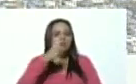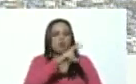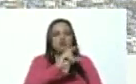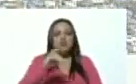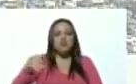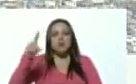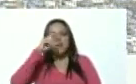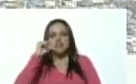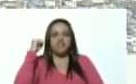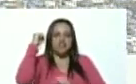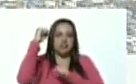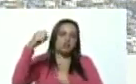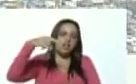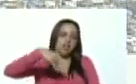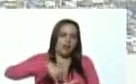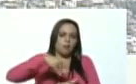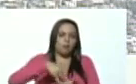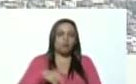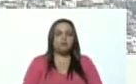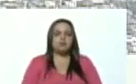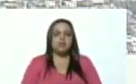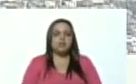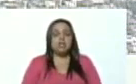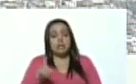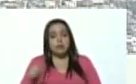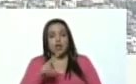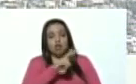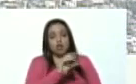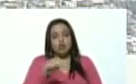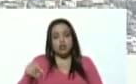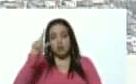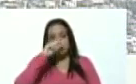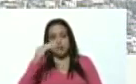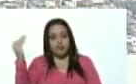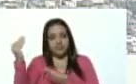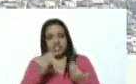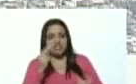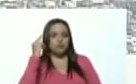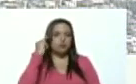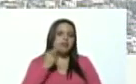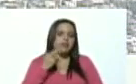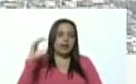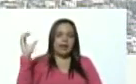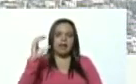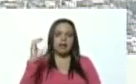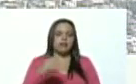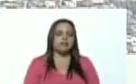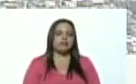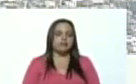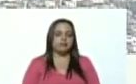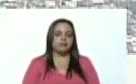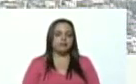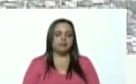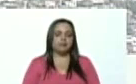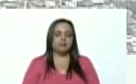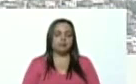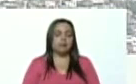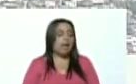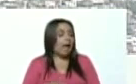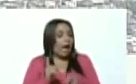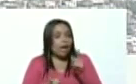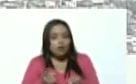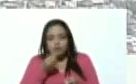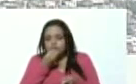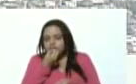la victoria de Carabobo y los 200 años de la llegada de Bolívar a Caracas. Es algo maravilloso,